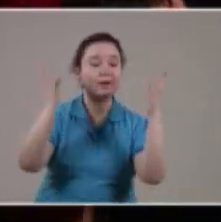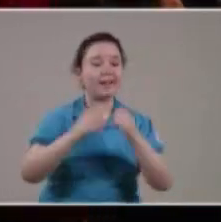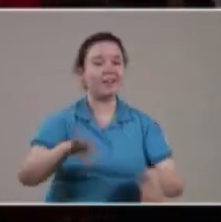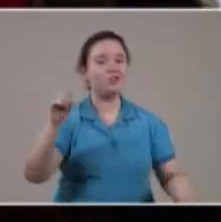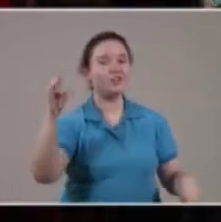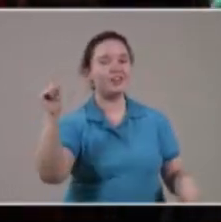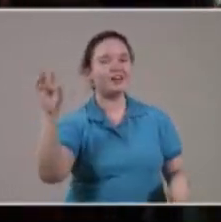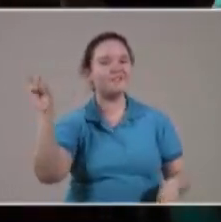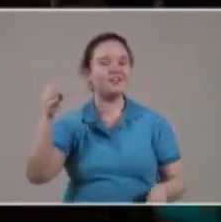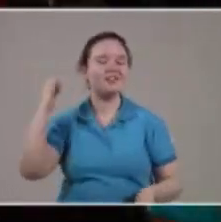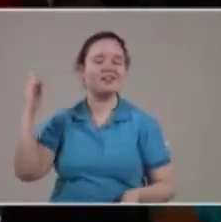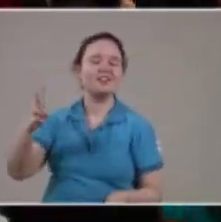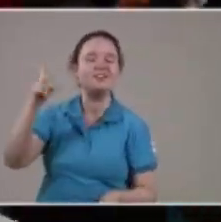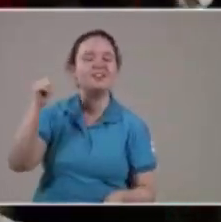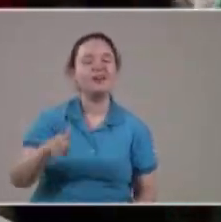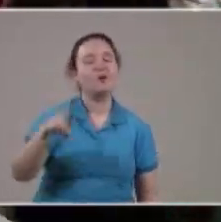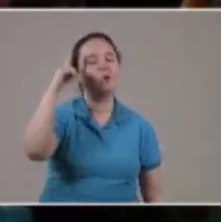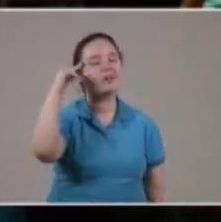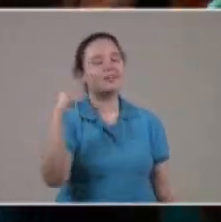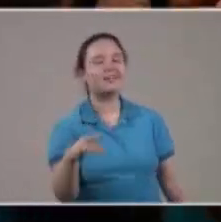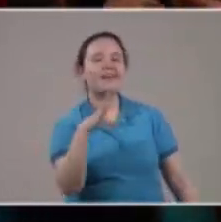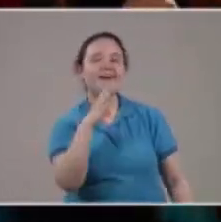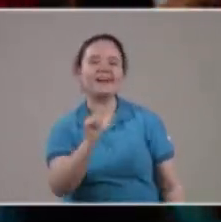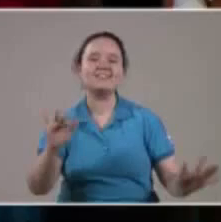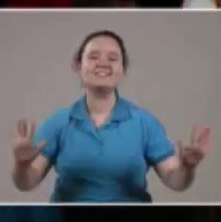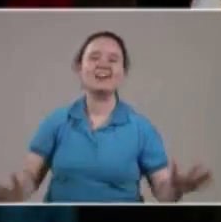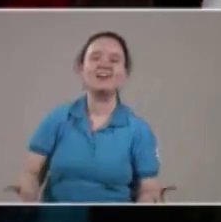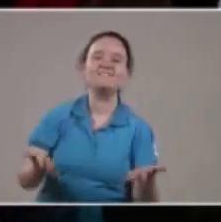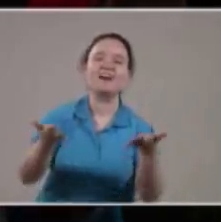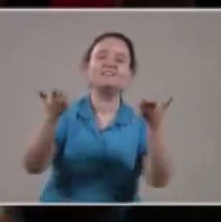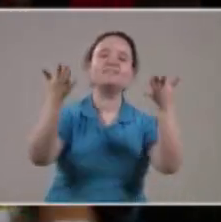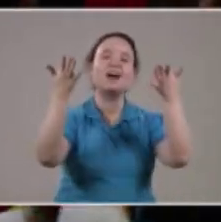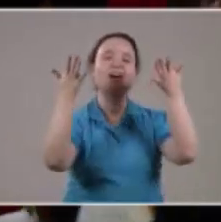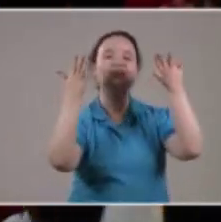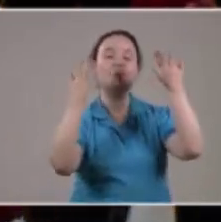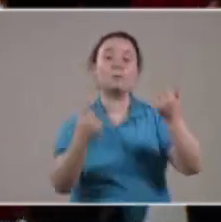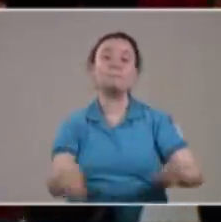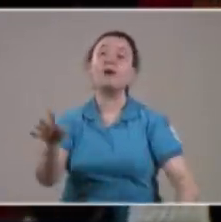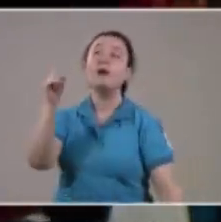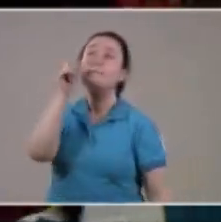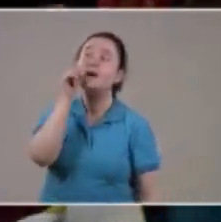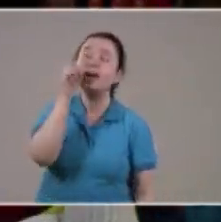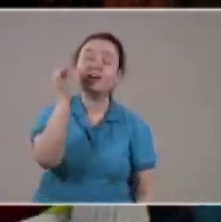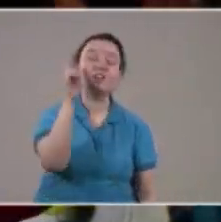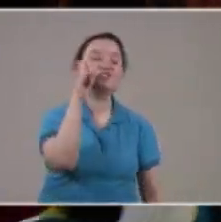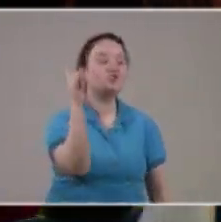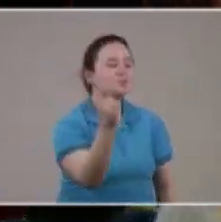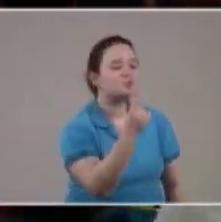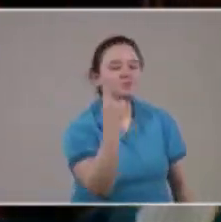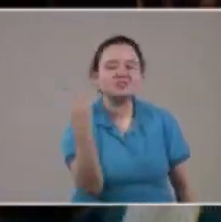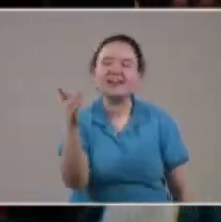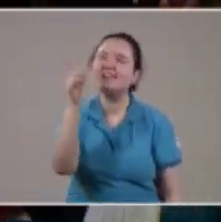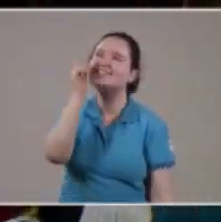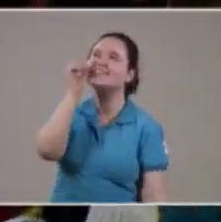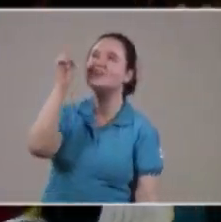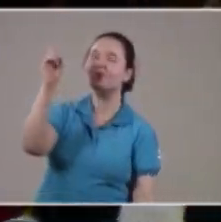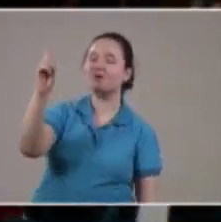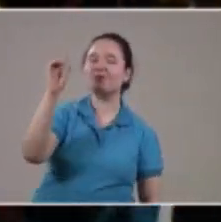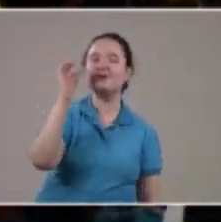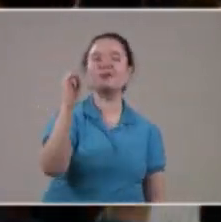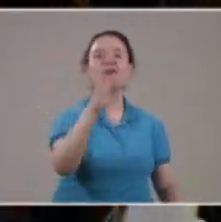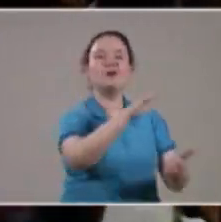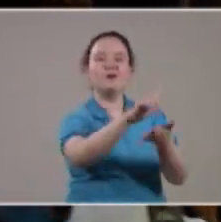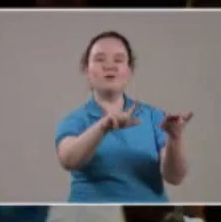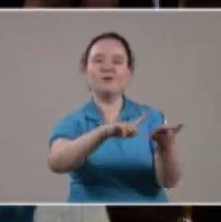Tabernáculo caído de David, hoy en día es levantado para que los hombres busquen al